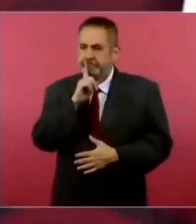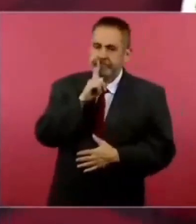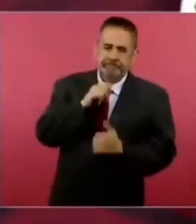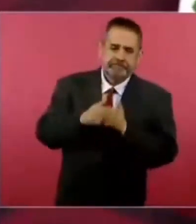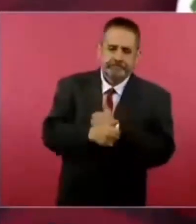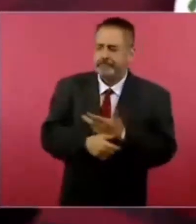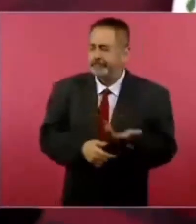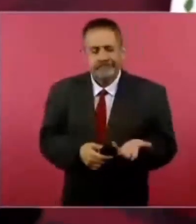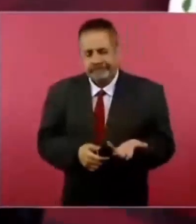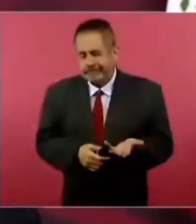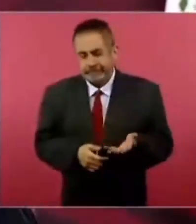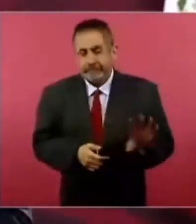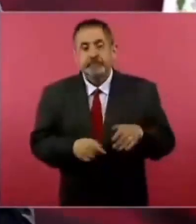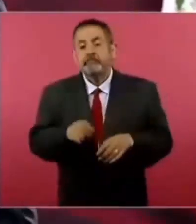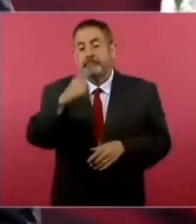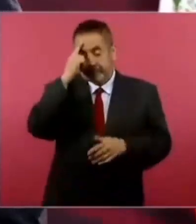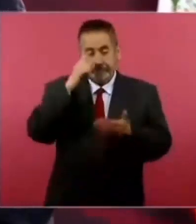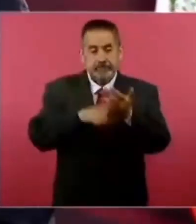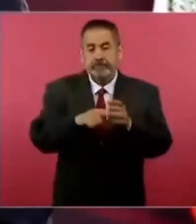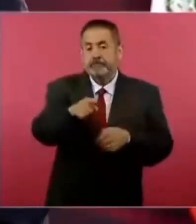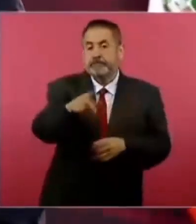¿Qué sucedió cuando